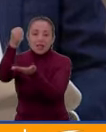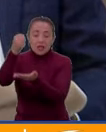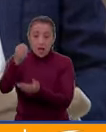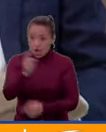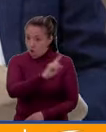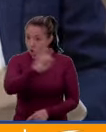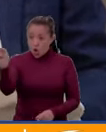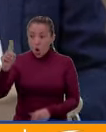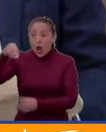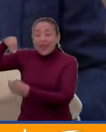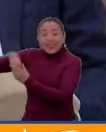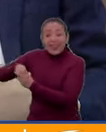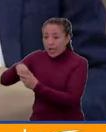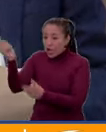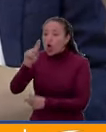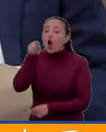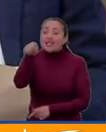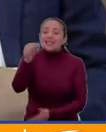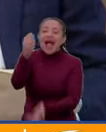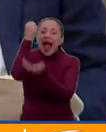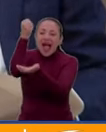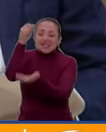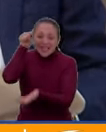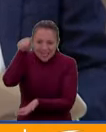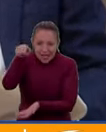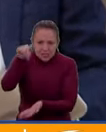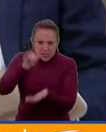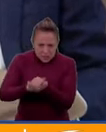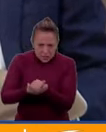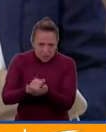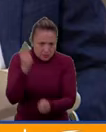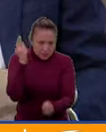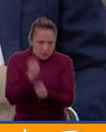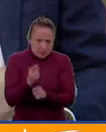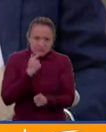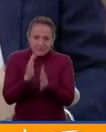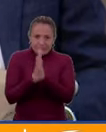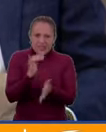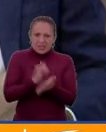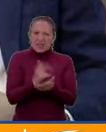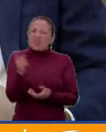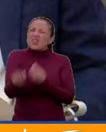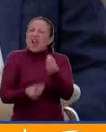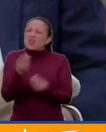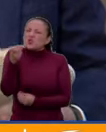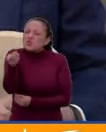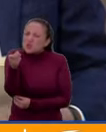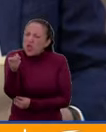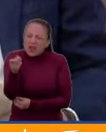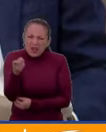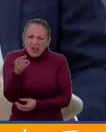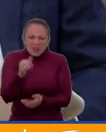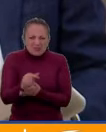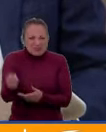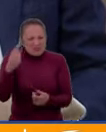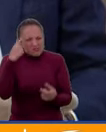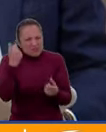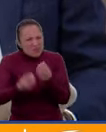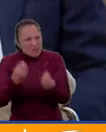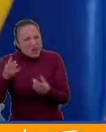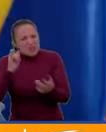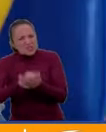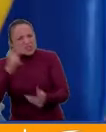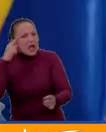el ministro del interior es el de Hacienda esto ratifica lo dicho anterior ministro qué hace usted preocupado por esos tres